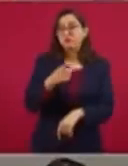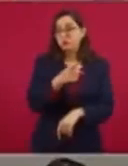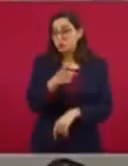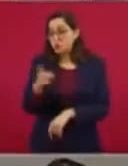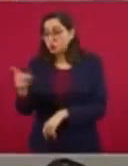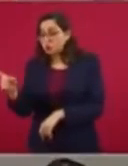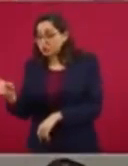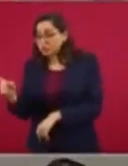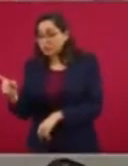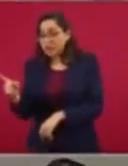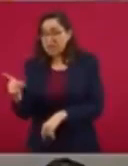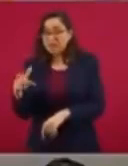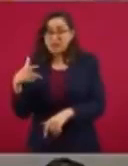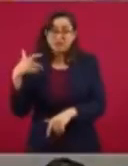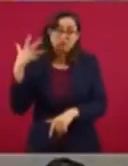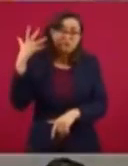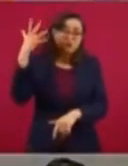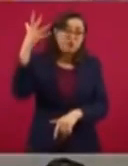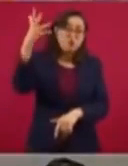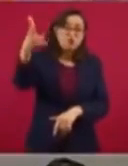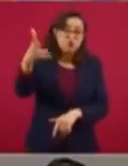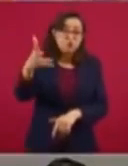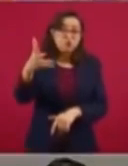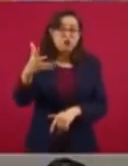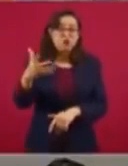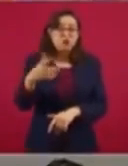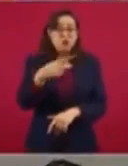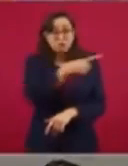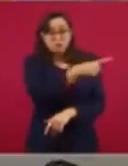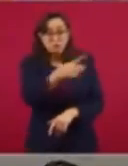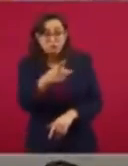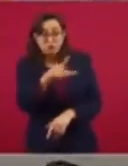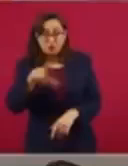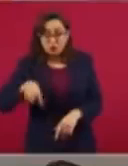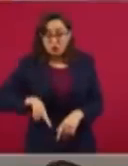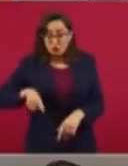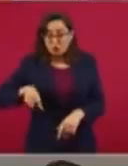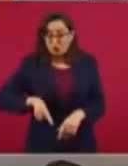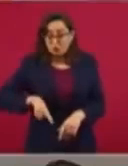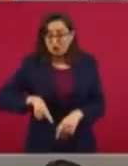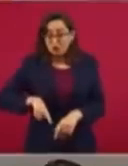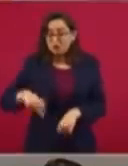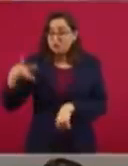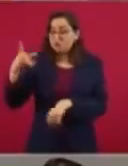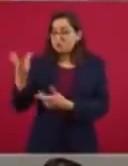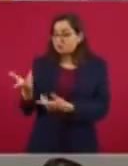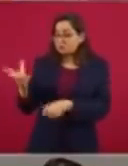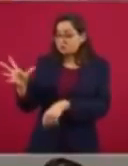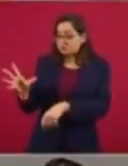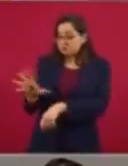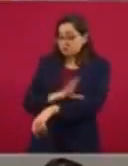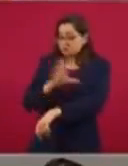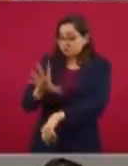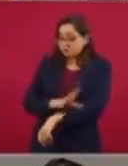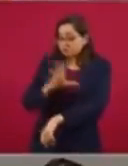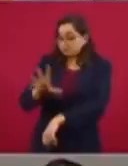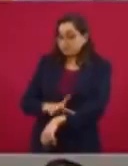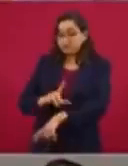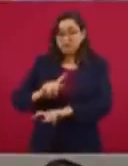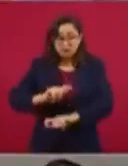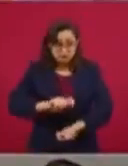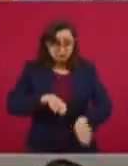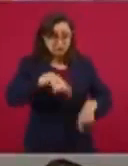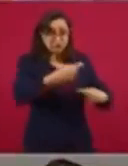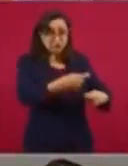a sus futuros gobernantes que pretendan entregar nuestros recursos energéticos